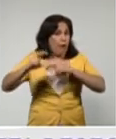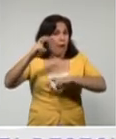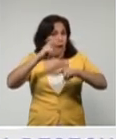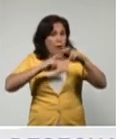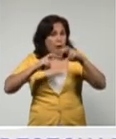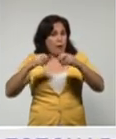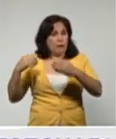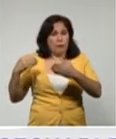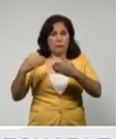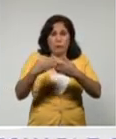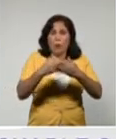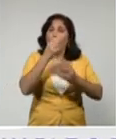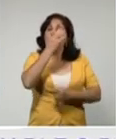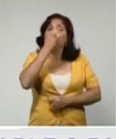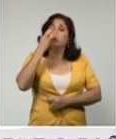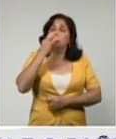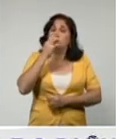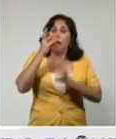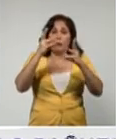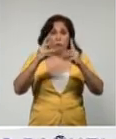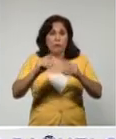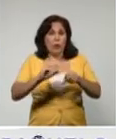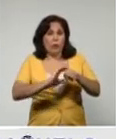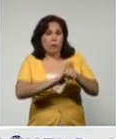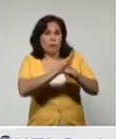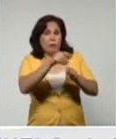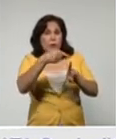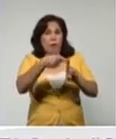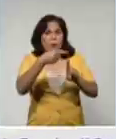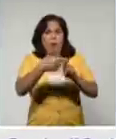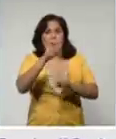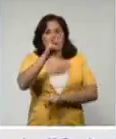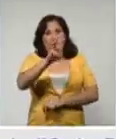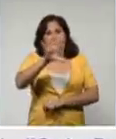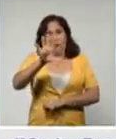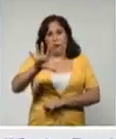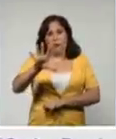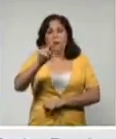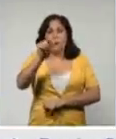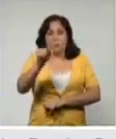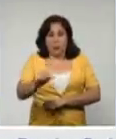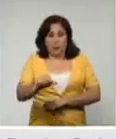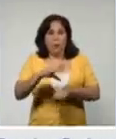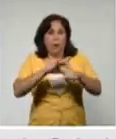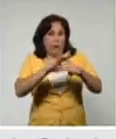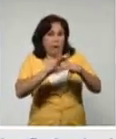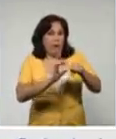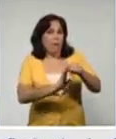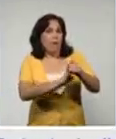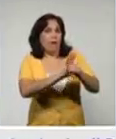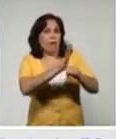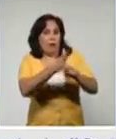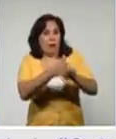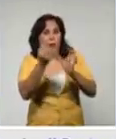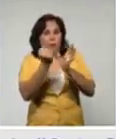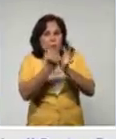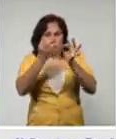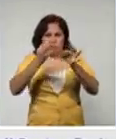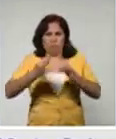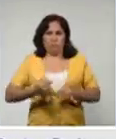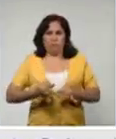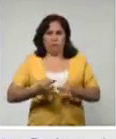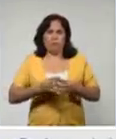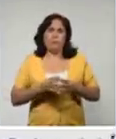muestras, pues resultaron positivas 35 personas diagnosticadas con la